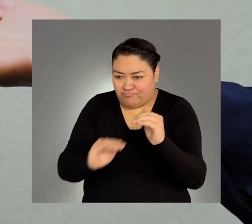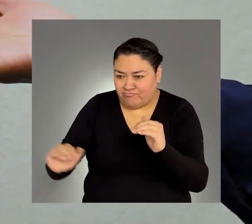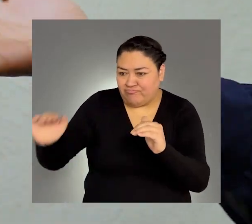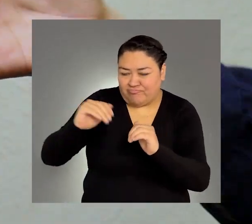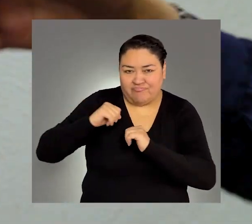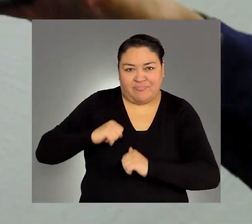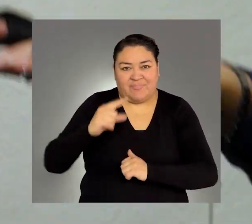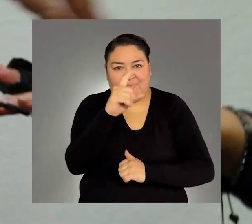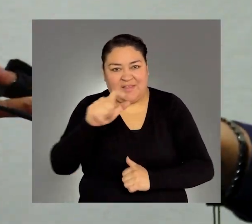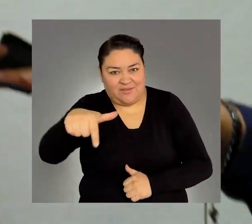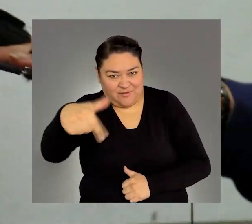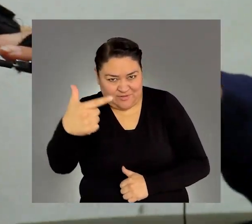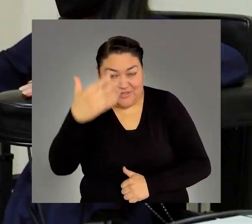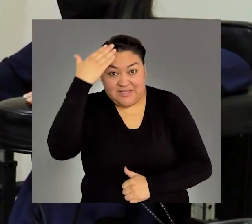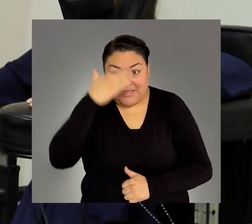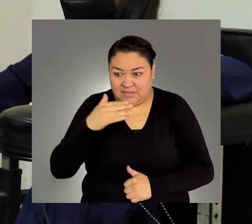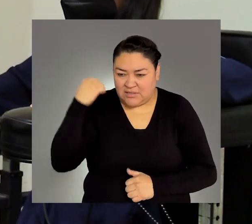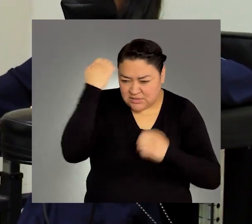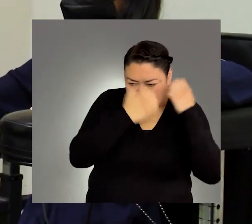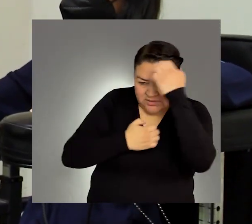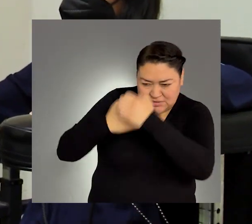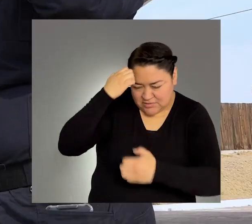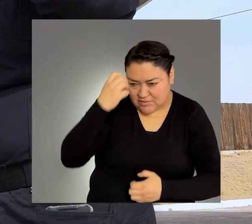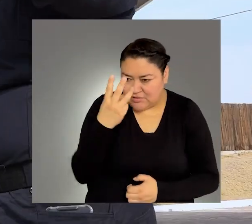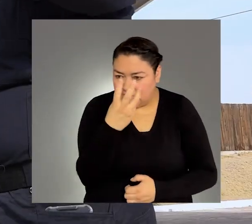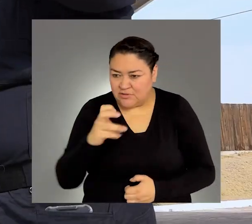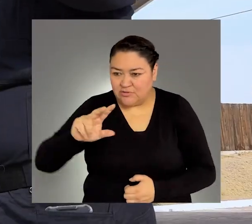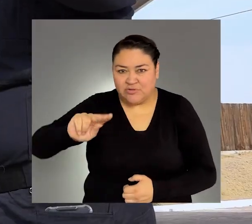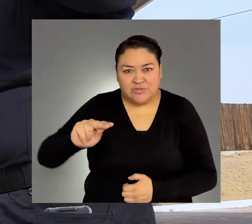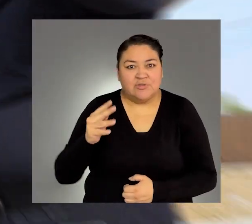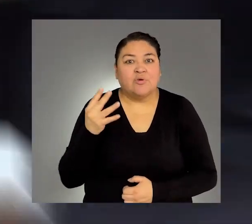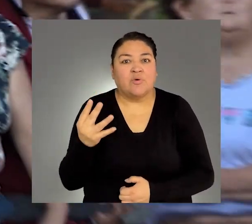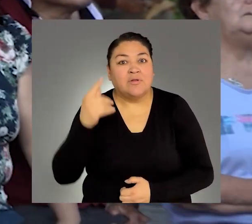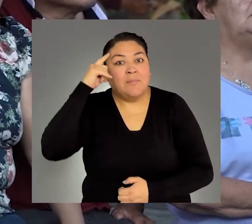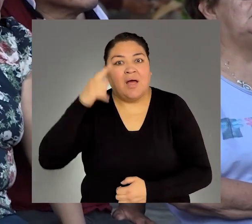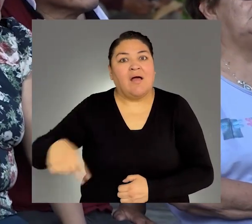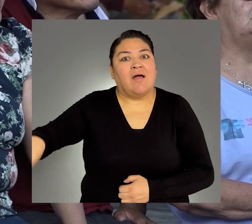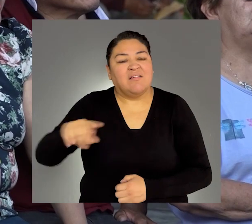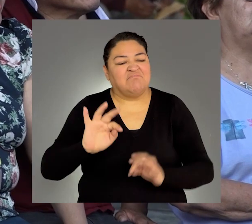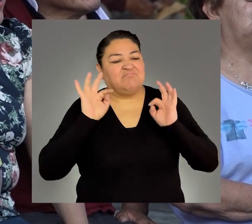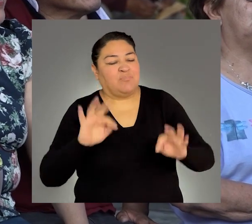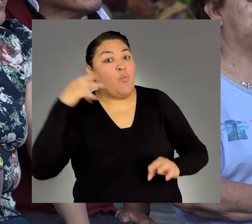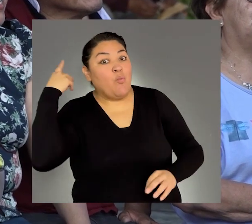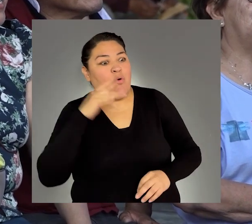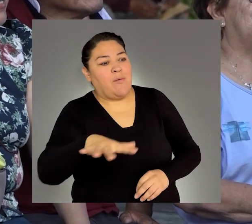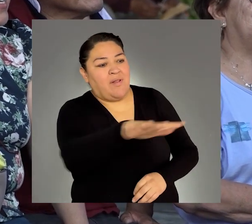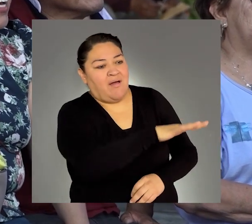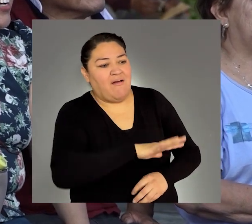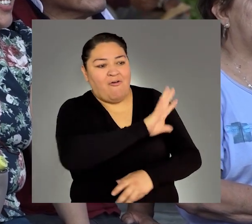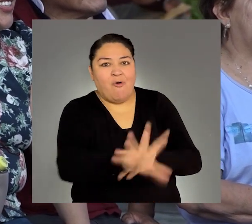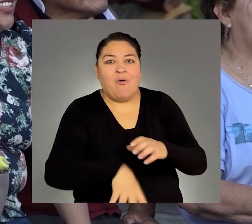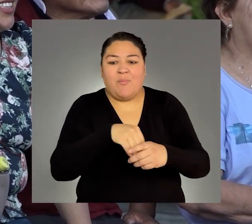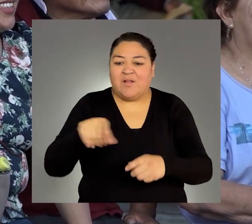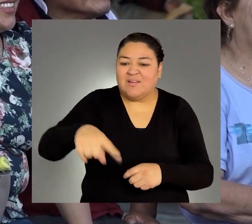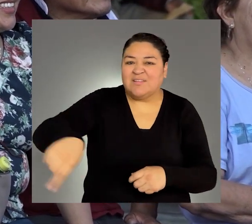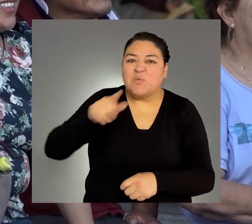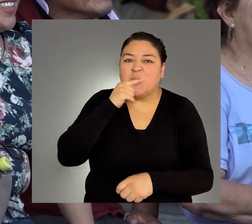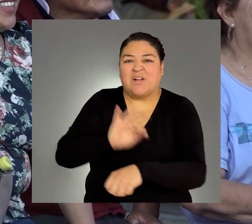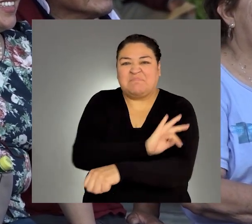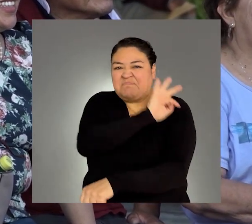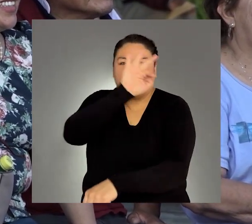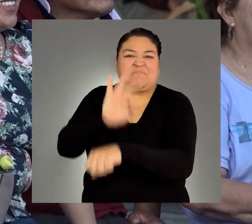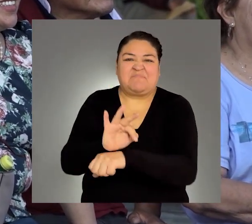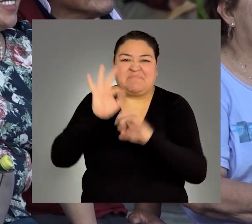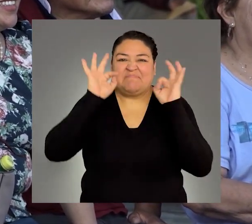y realizamos 384 evaluaciones de control de confianza. Por las familias poblanas, fortalecemos la seguridad